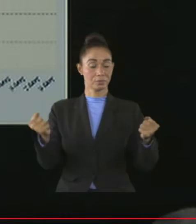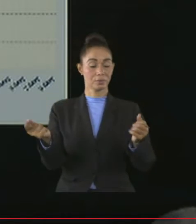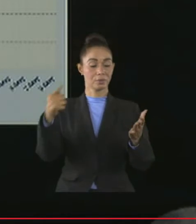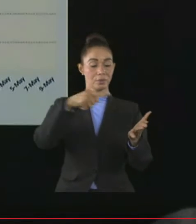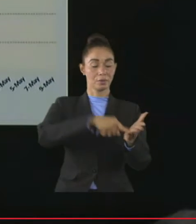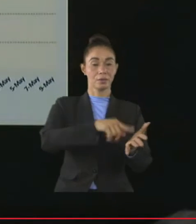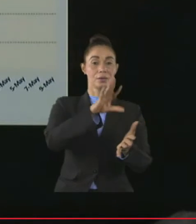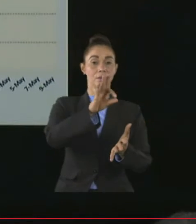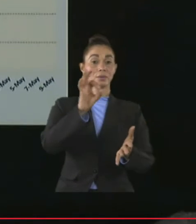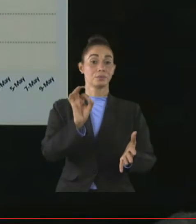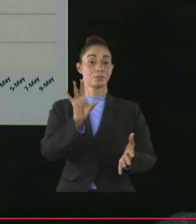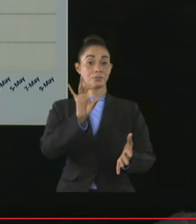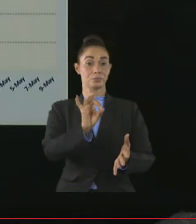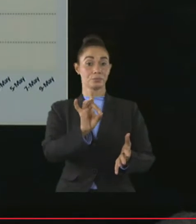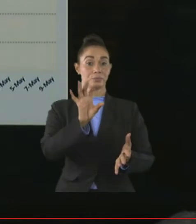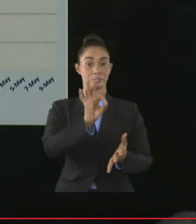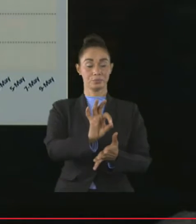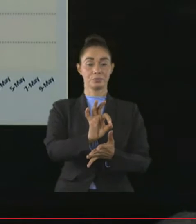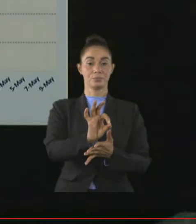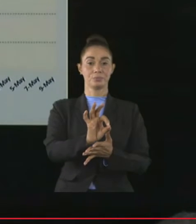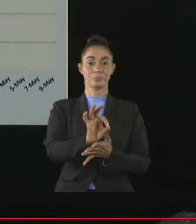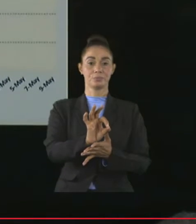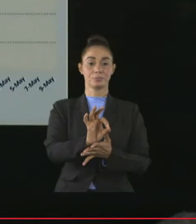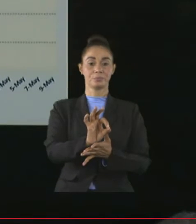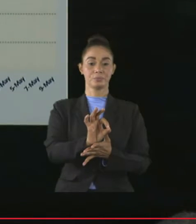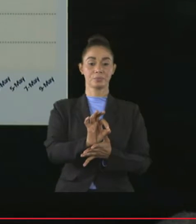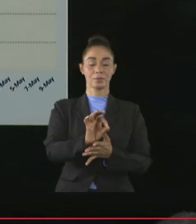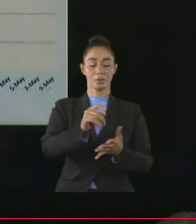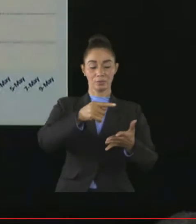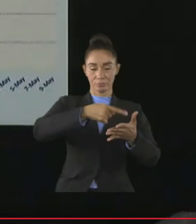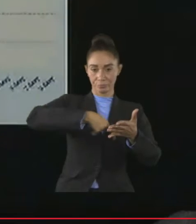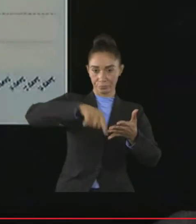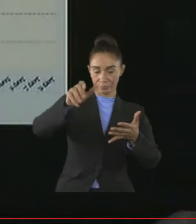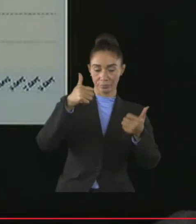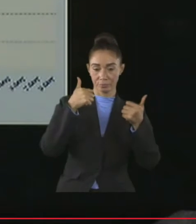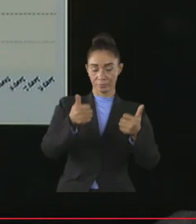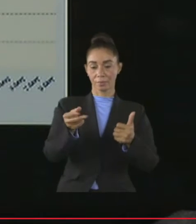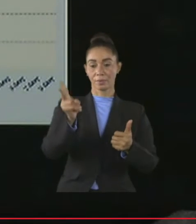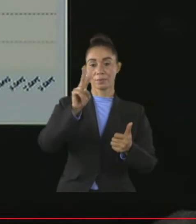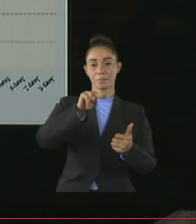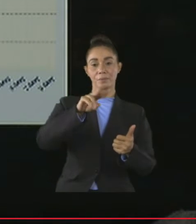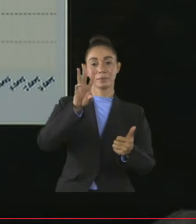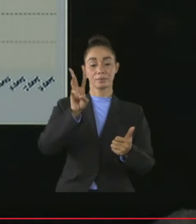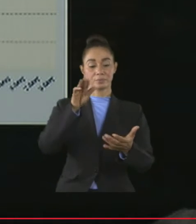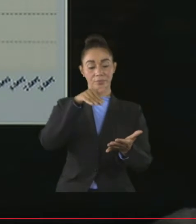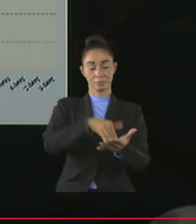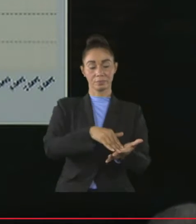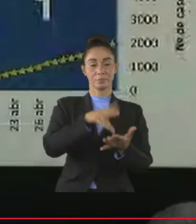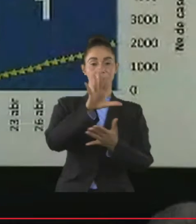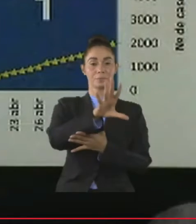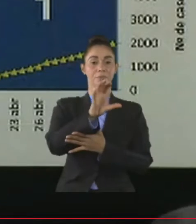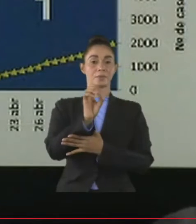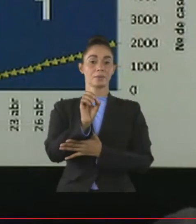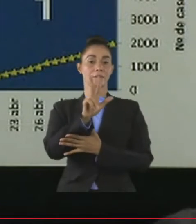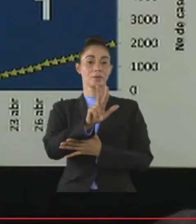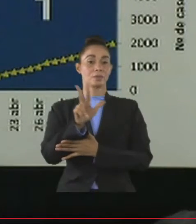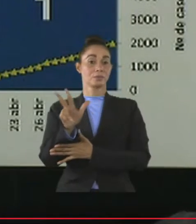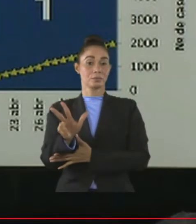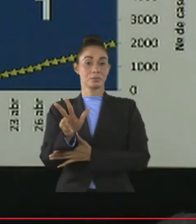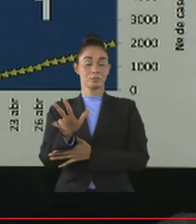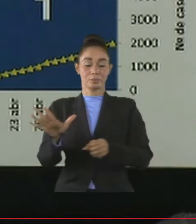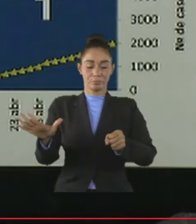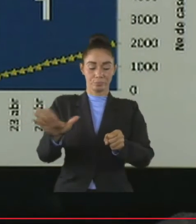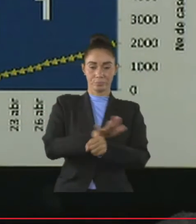.989 y los descartados 26.533, con un total